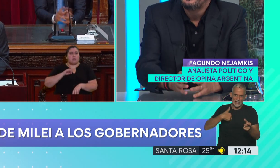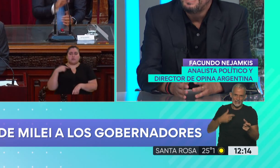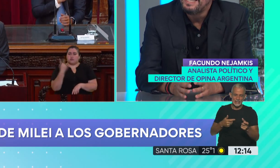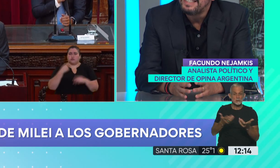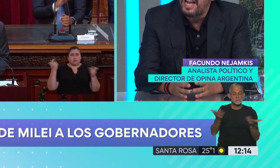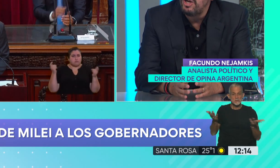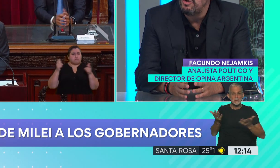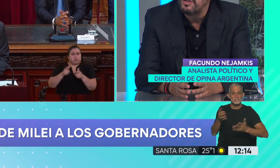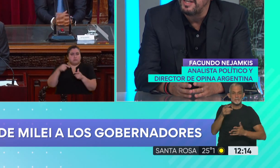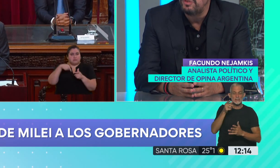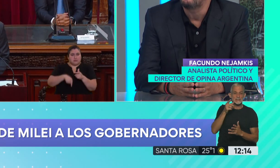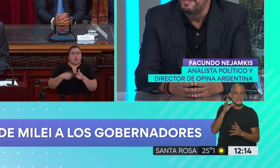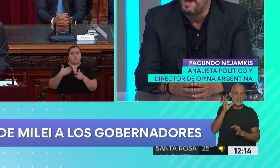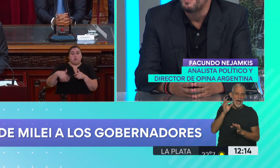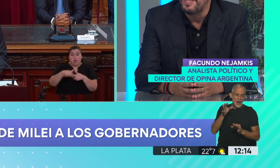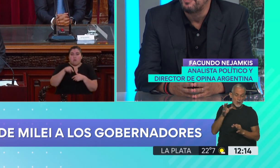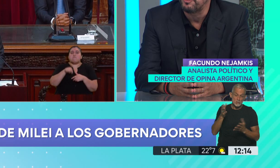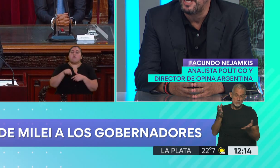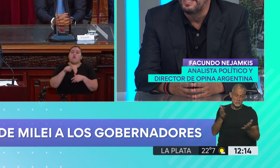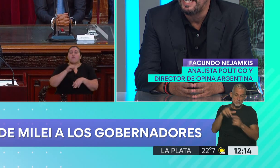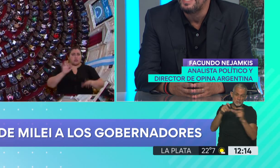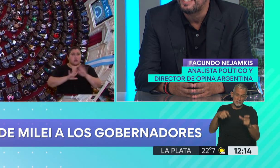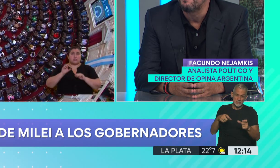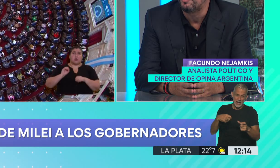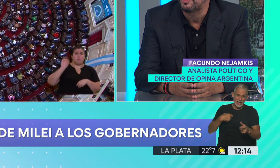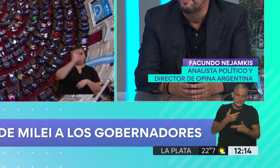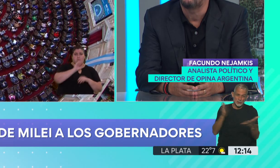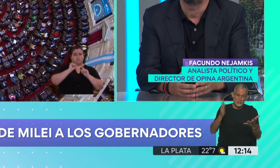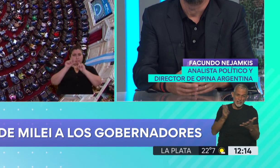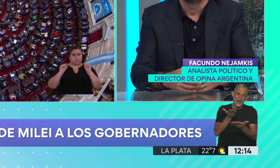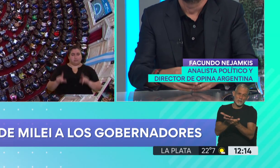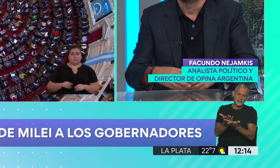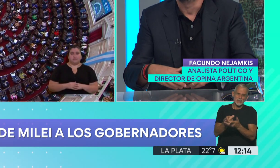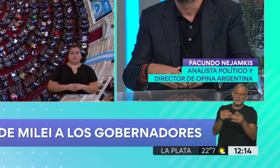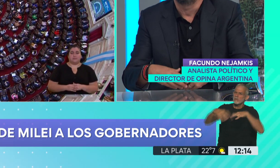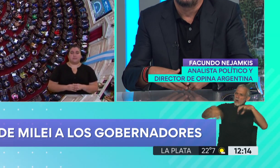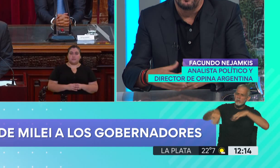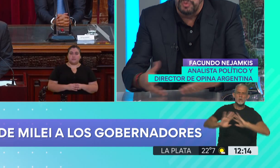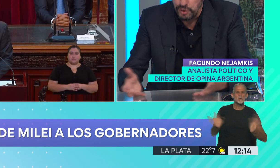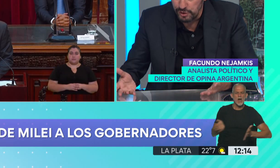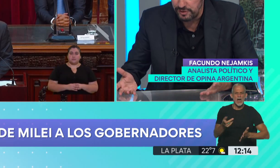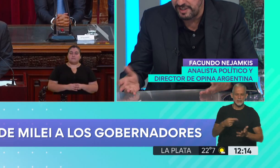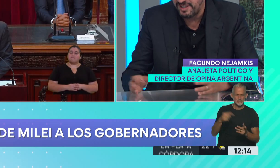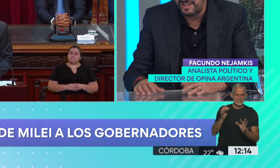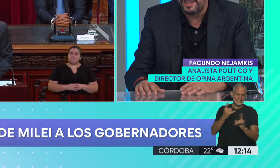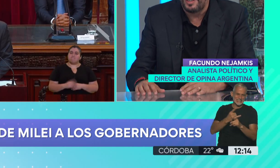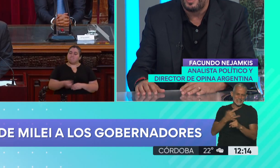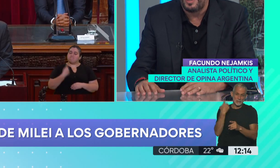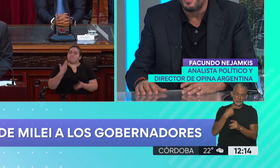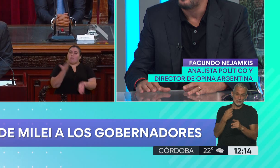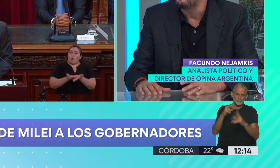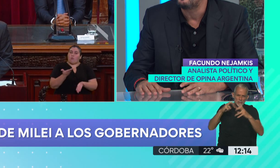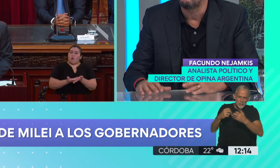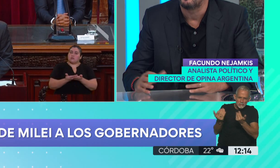parte es algo que es una demanda de la sociedad argentina desde hace mucho tiempo. Uno, cuando hace estudios